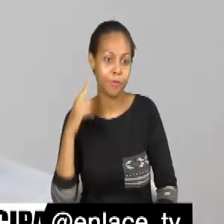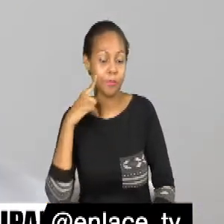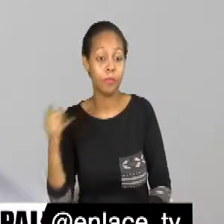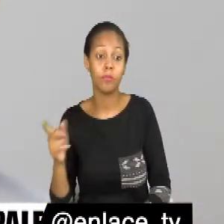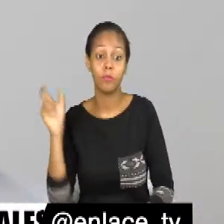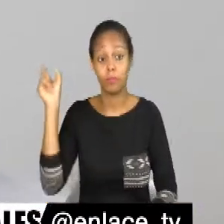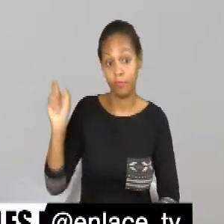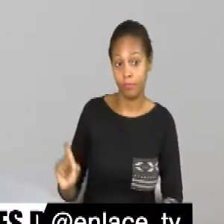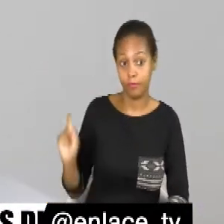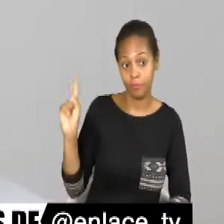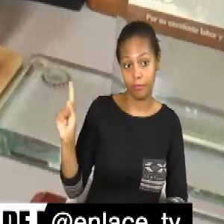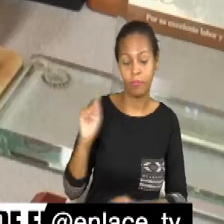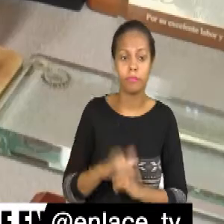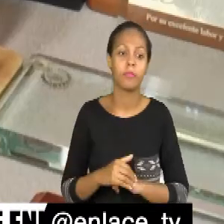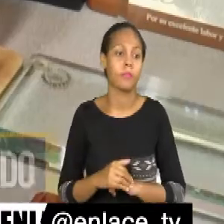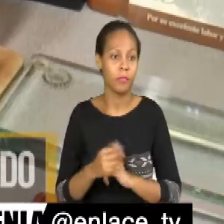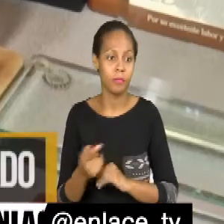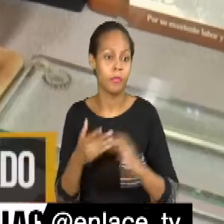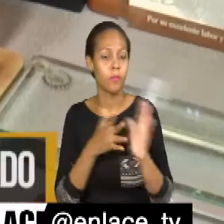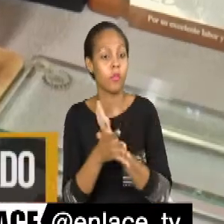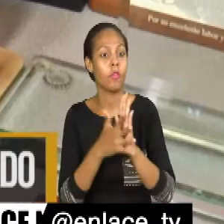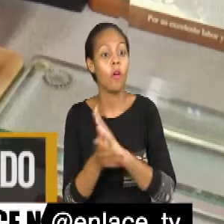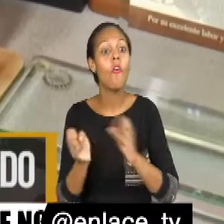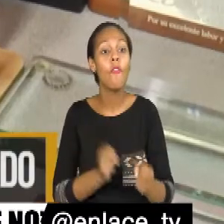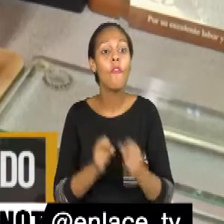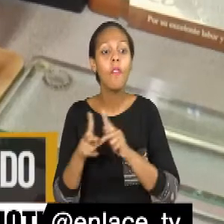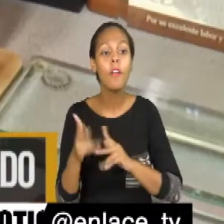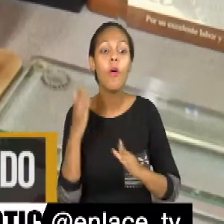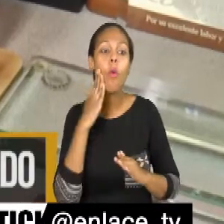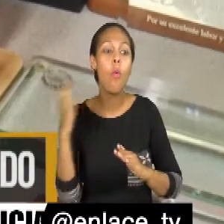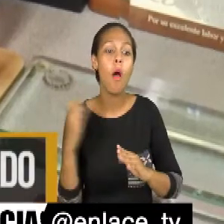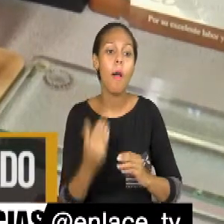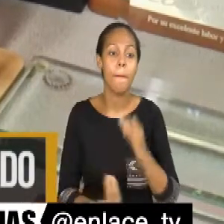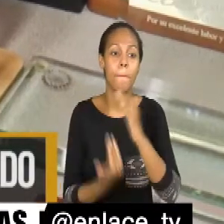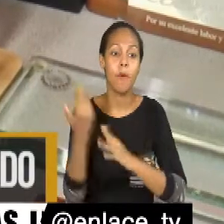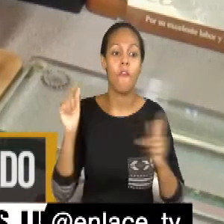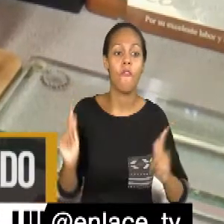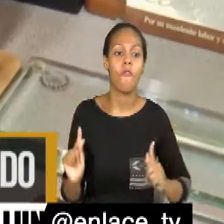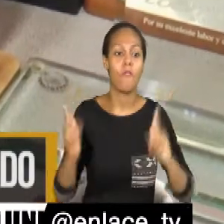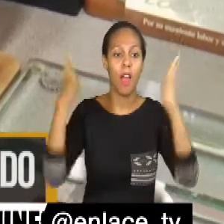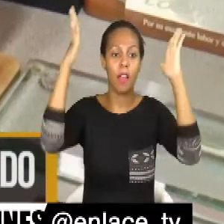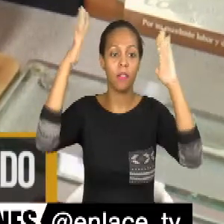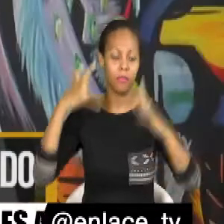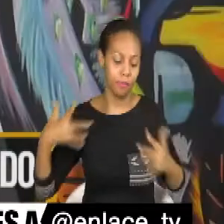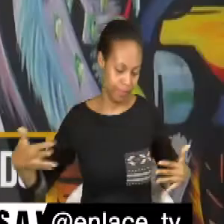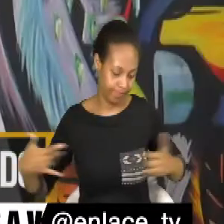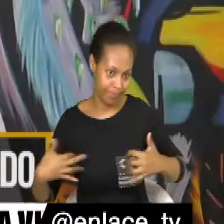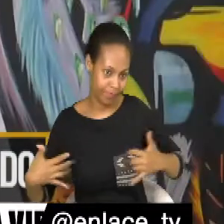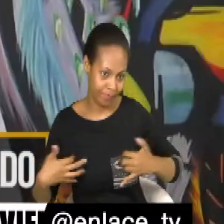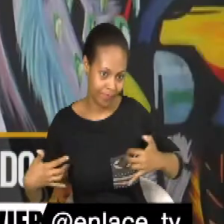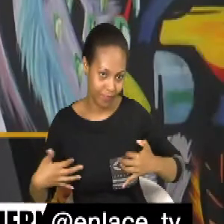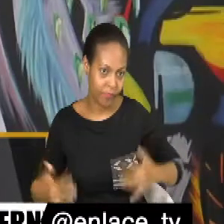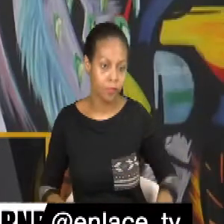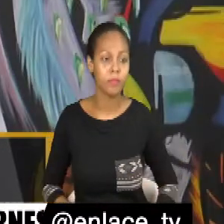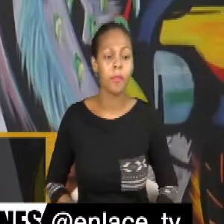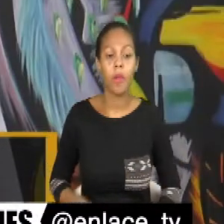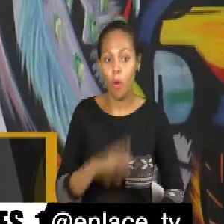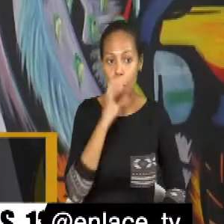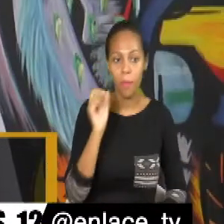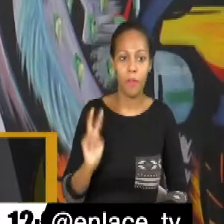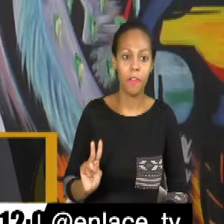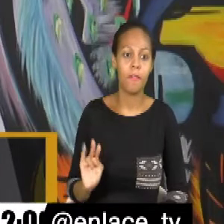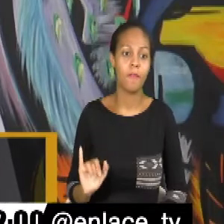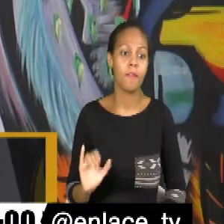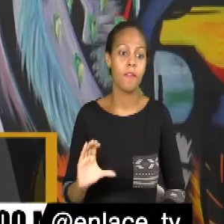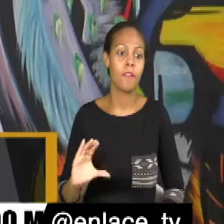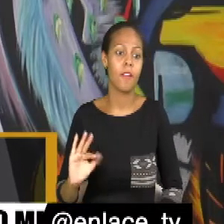Ortiz Epalza, ha dado a conocer este miércoles la fecha de realización del Festival de Acordeones del Río Grande de la Magdalena. Víctor Reyes, pues, es un acordeonero de